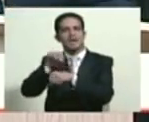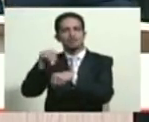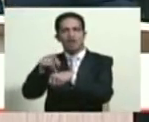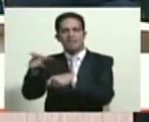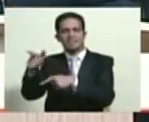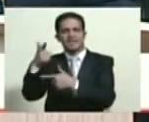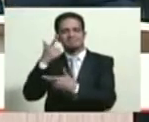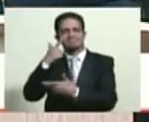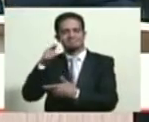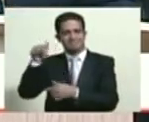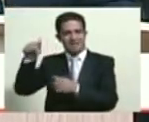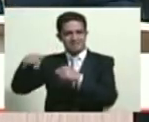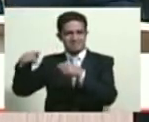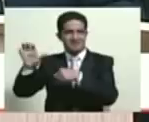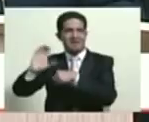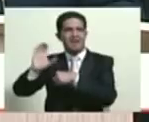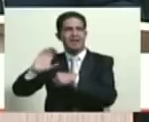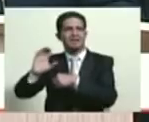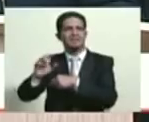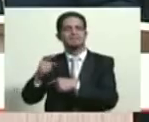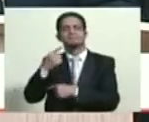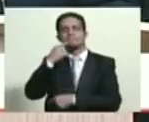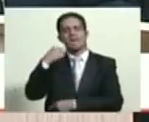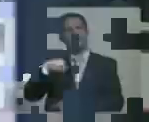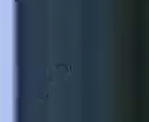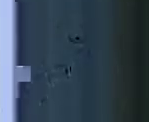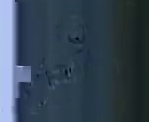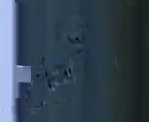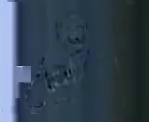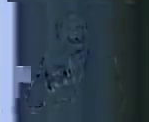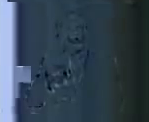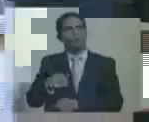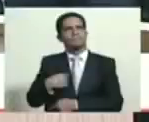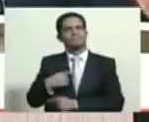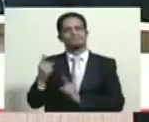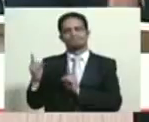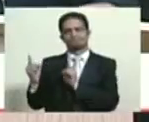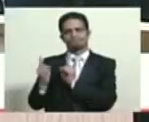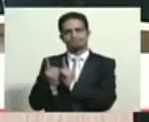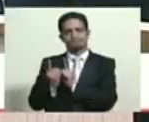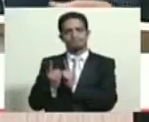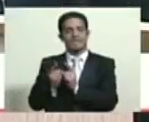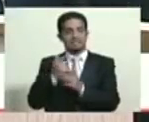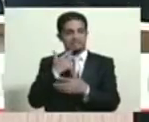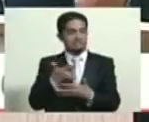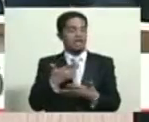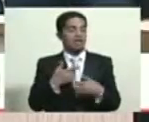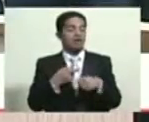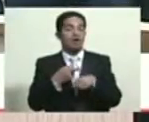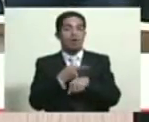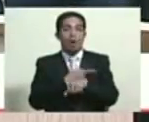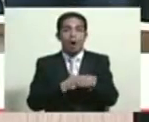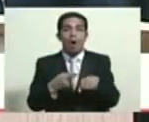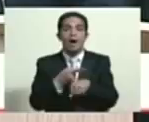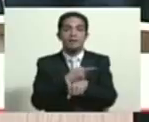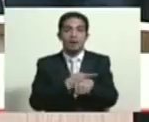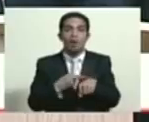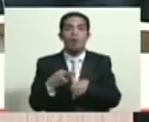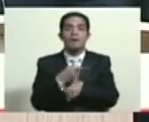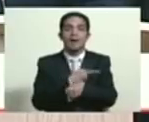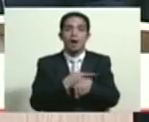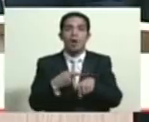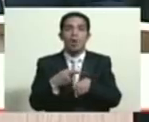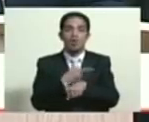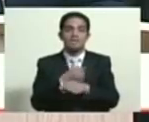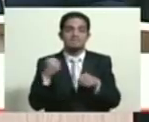Marqués. Me dijo, en un momento en que son horas y horas y horas y horas